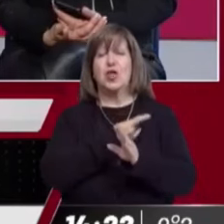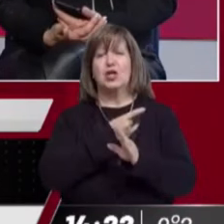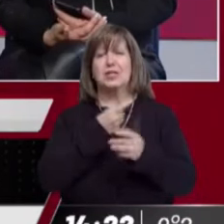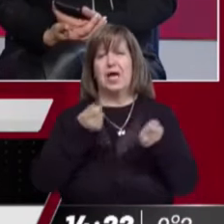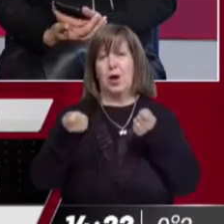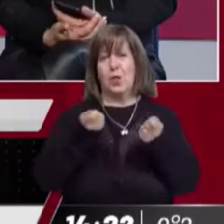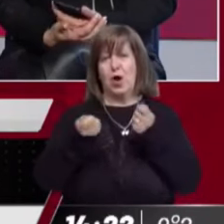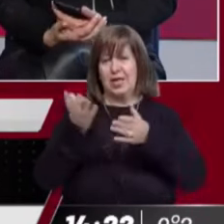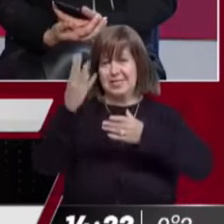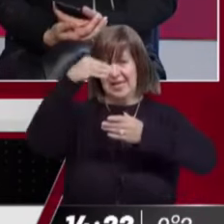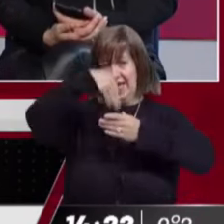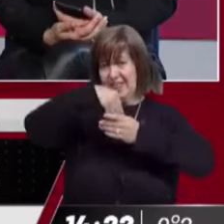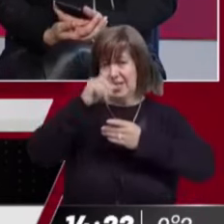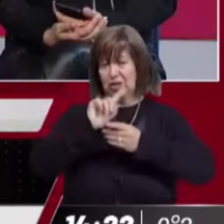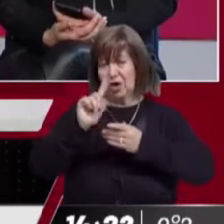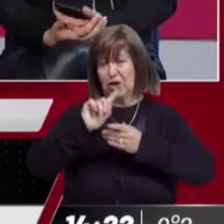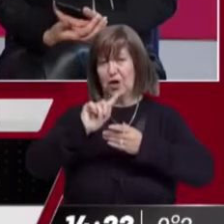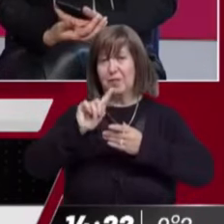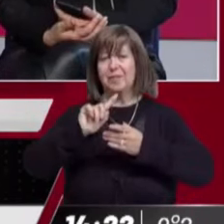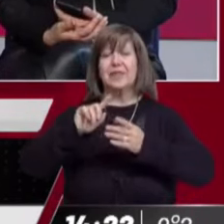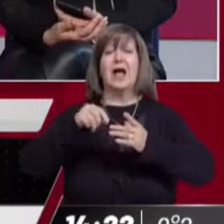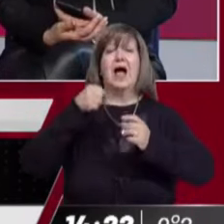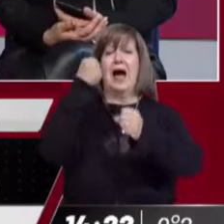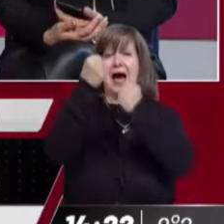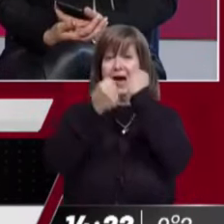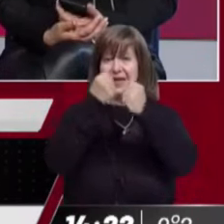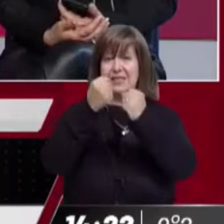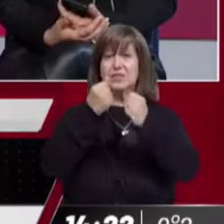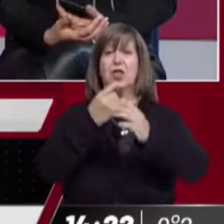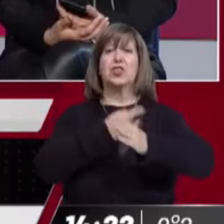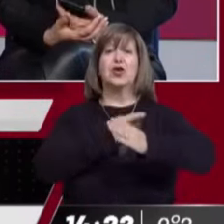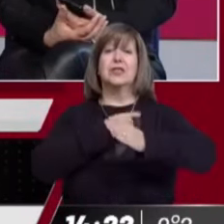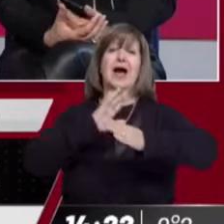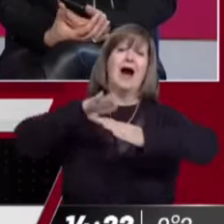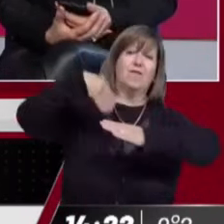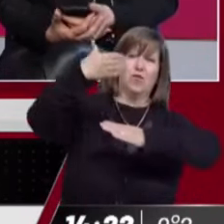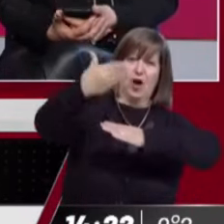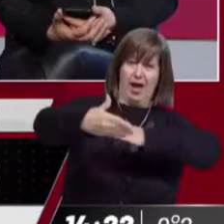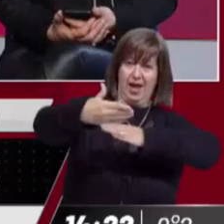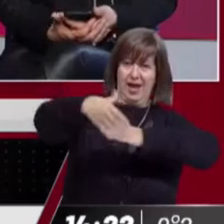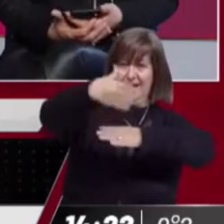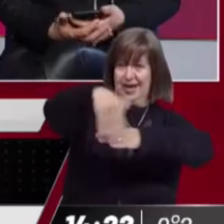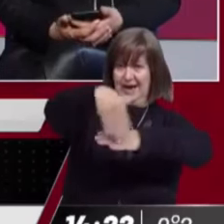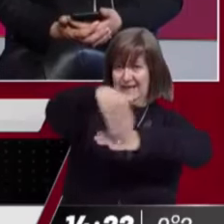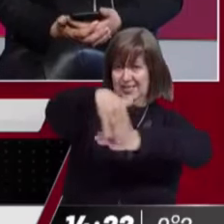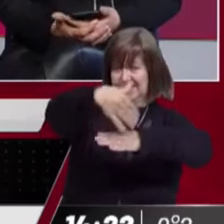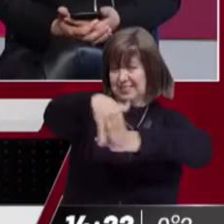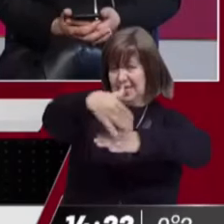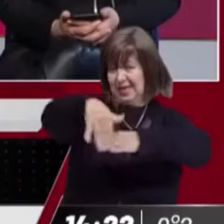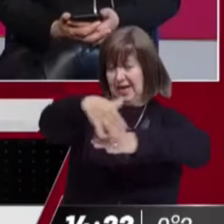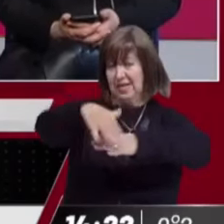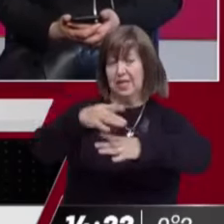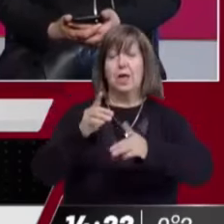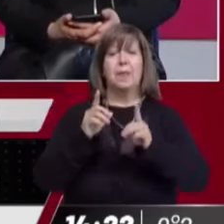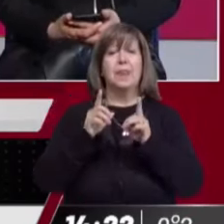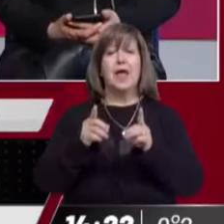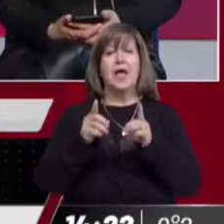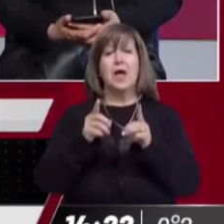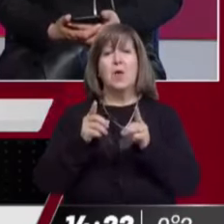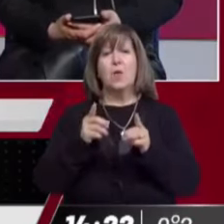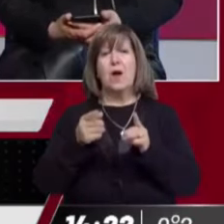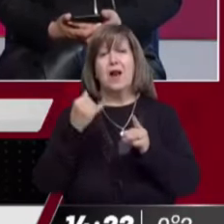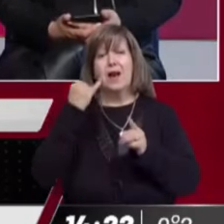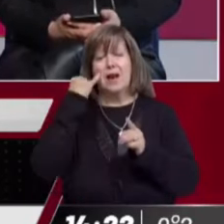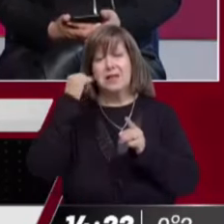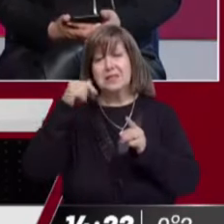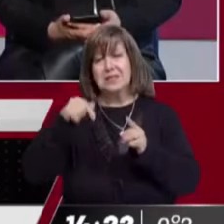del boliche, o sea, todo lo que es la agresión que ustedes están viendo fue fuera del boliche, sí, obviamente el caso sí se dio dentro del